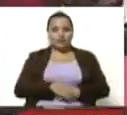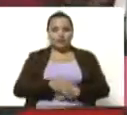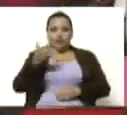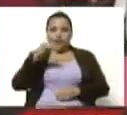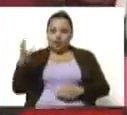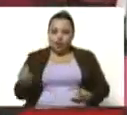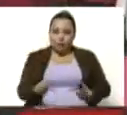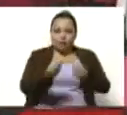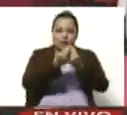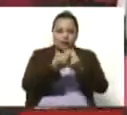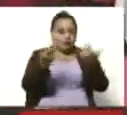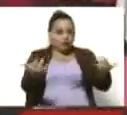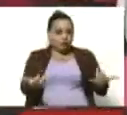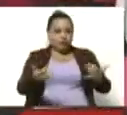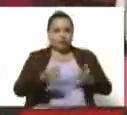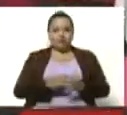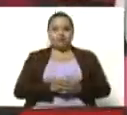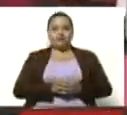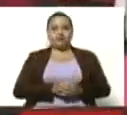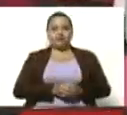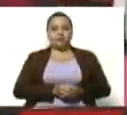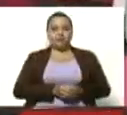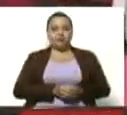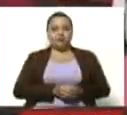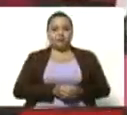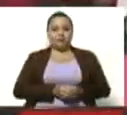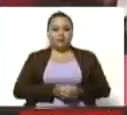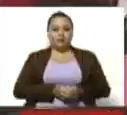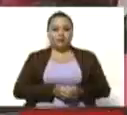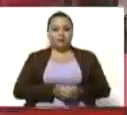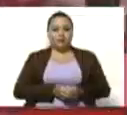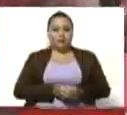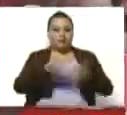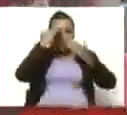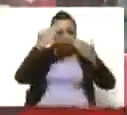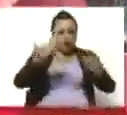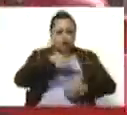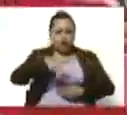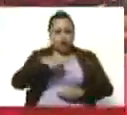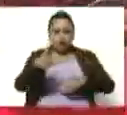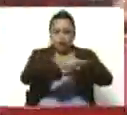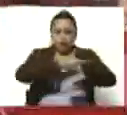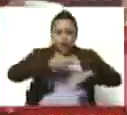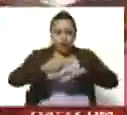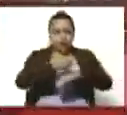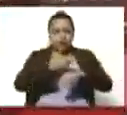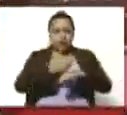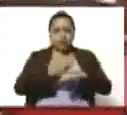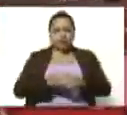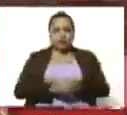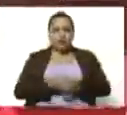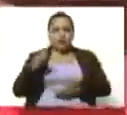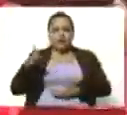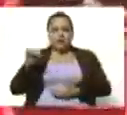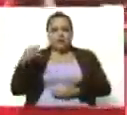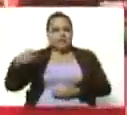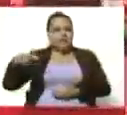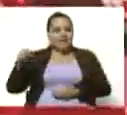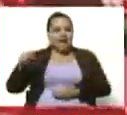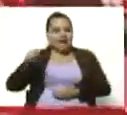acompañan en este momento Saludos a nuestro gobernador Eduardo piñate